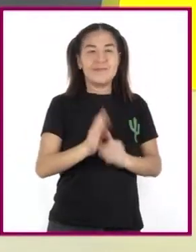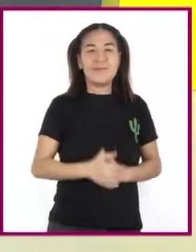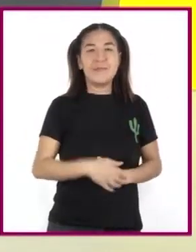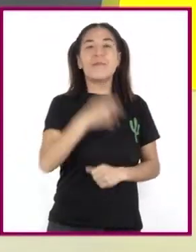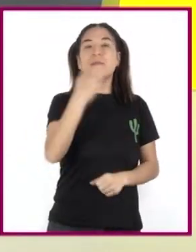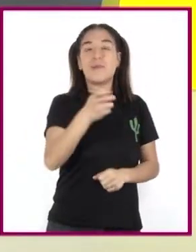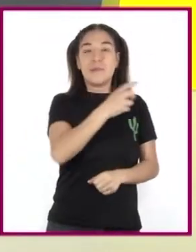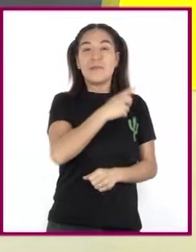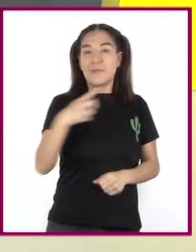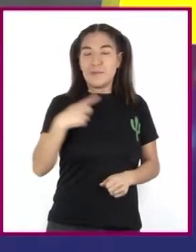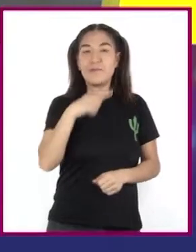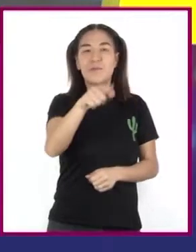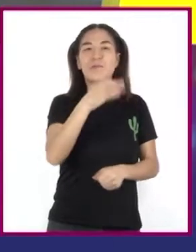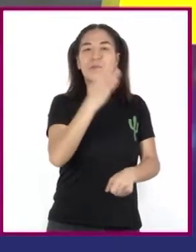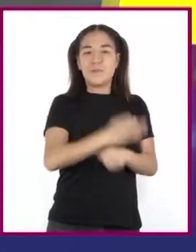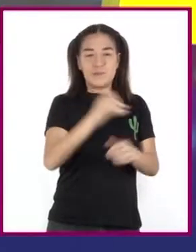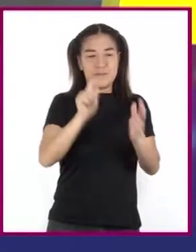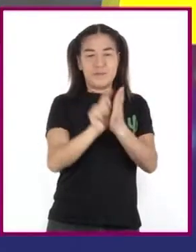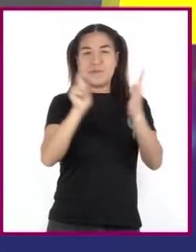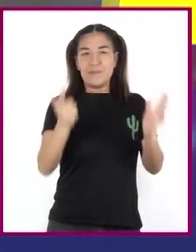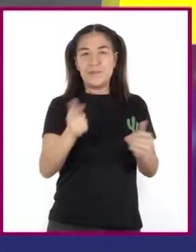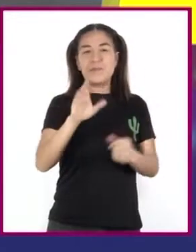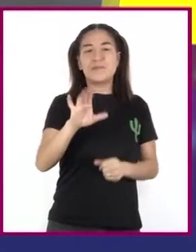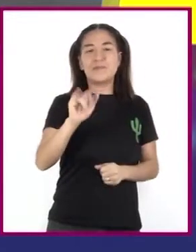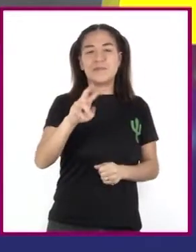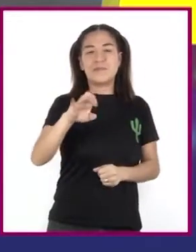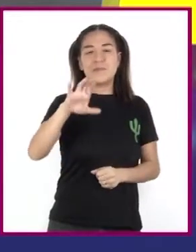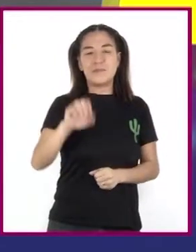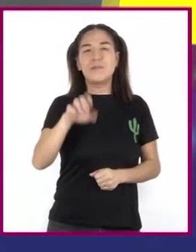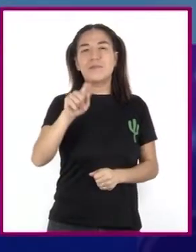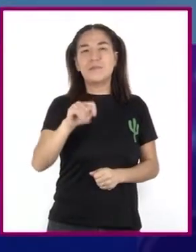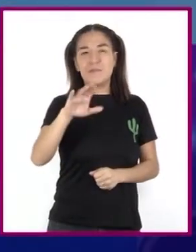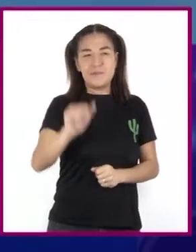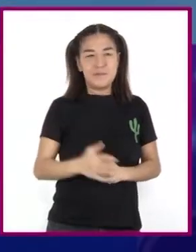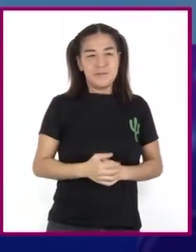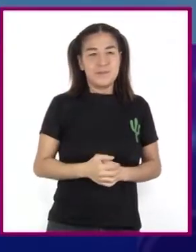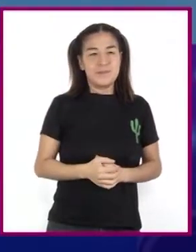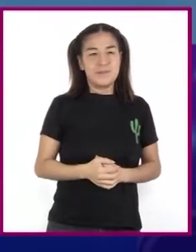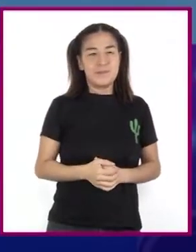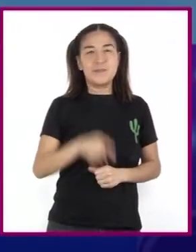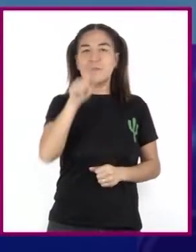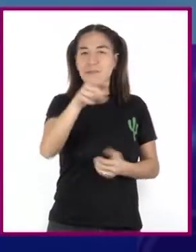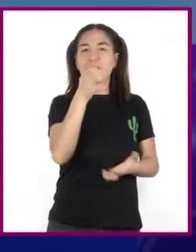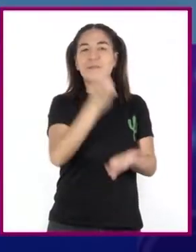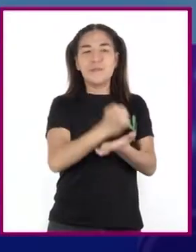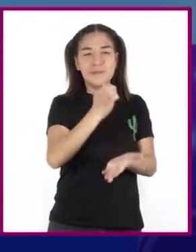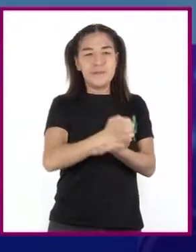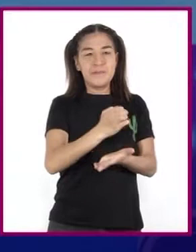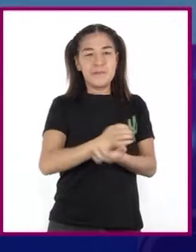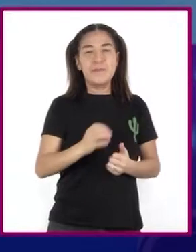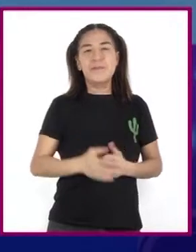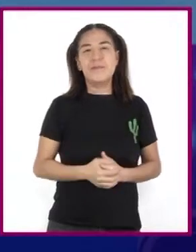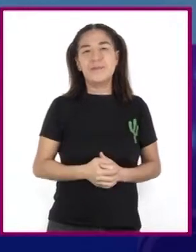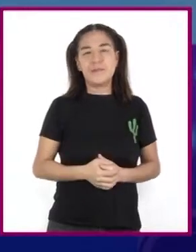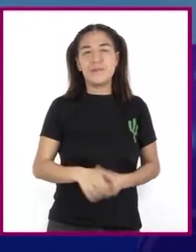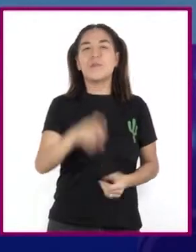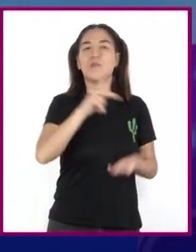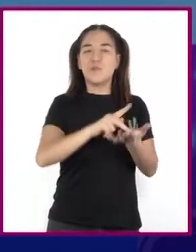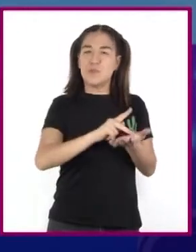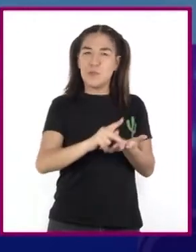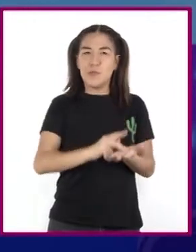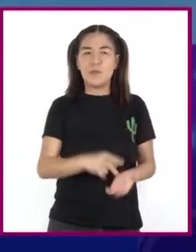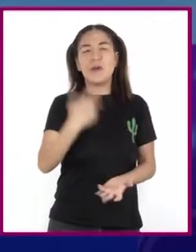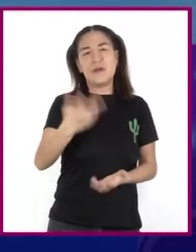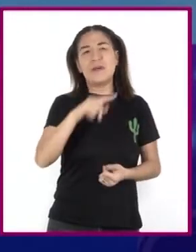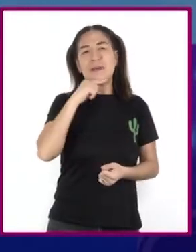recomendamos tener a la mano el libro de formación cívica y ética, el cuaderno de la asignatura, bolígrafo